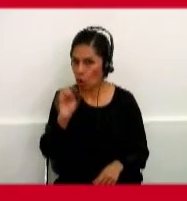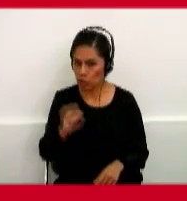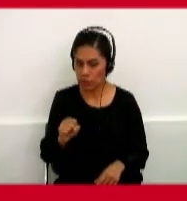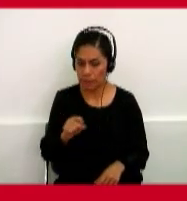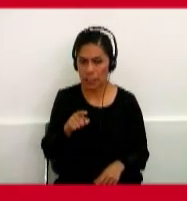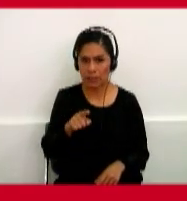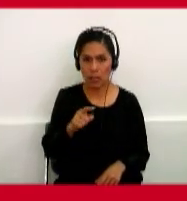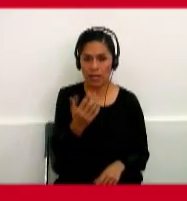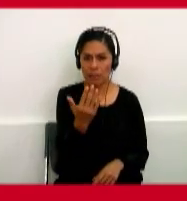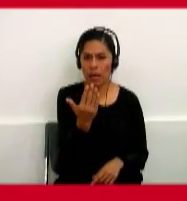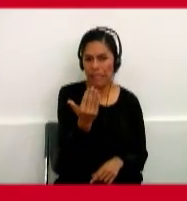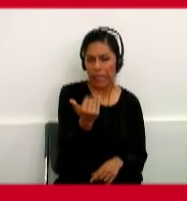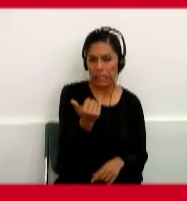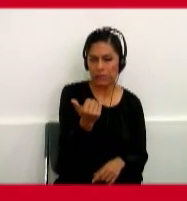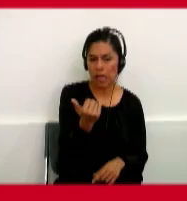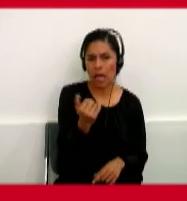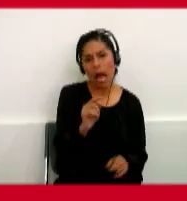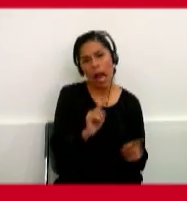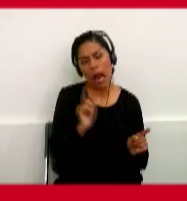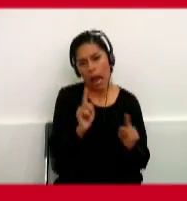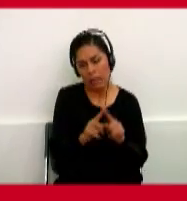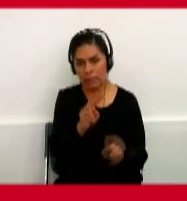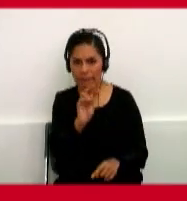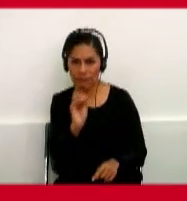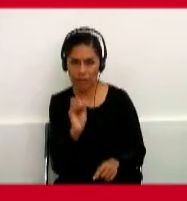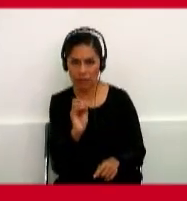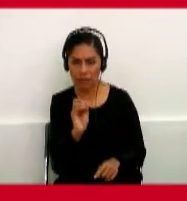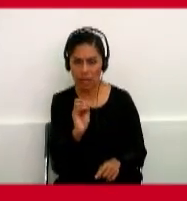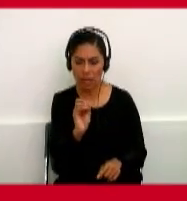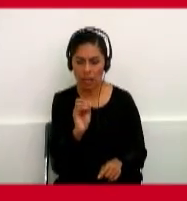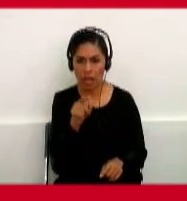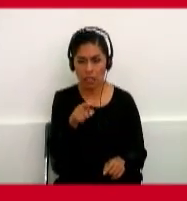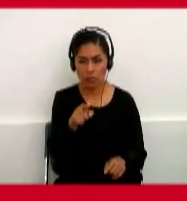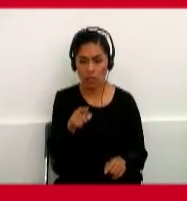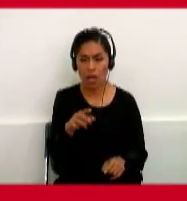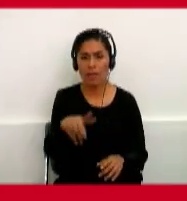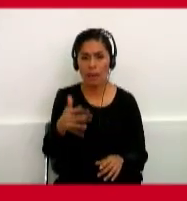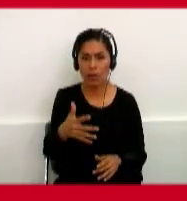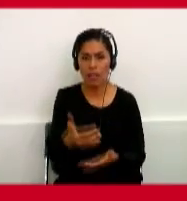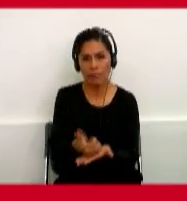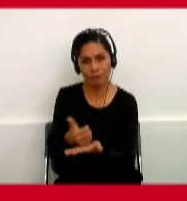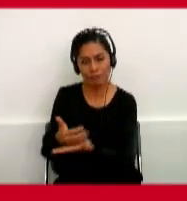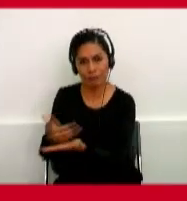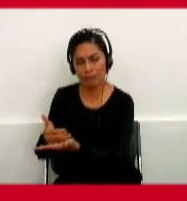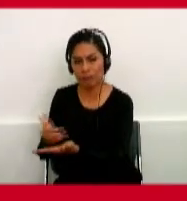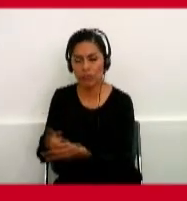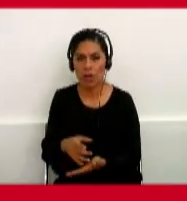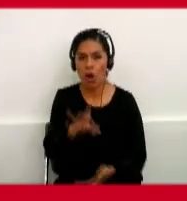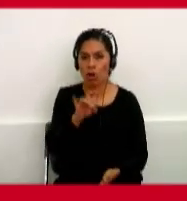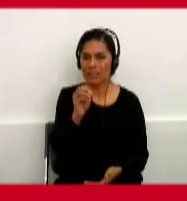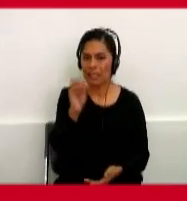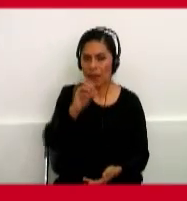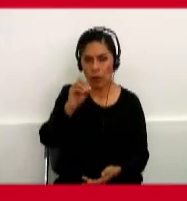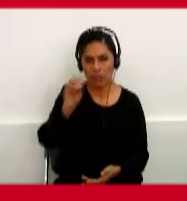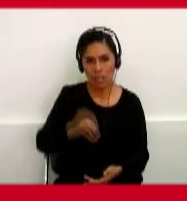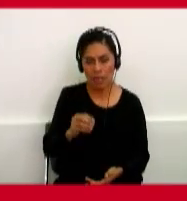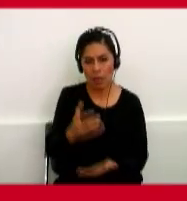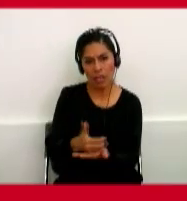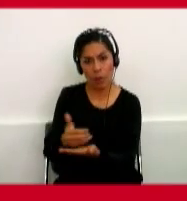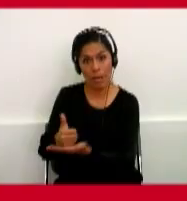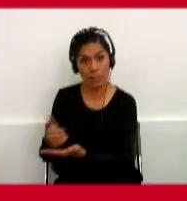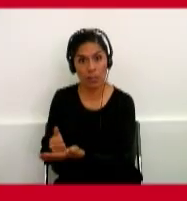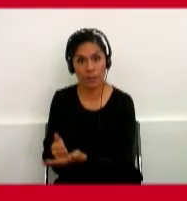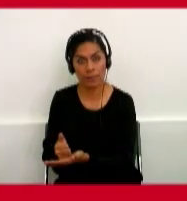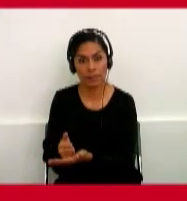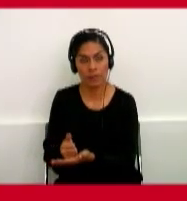a 20% de dilución y las recuperaciones varían también entre un 80 a 90% de recuperación, ¿no? Y lo que